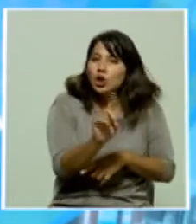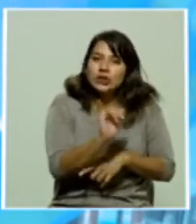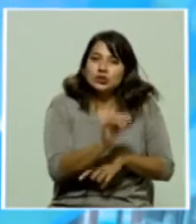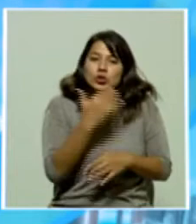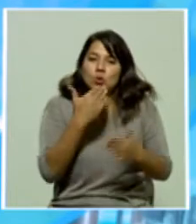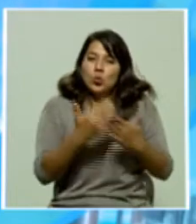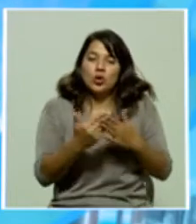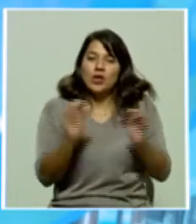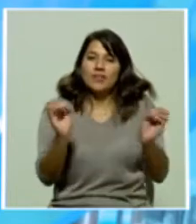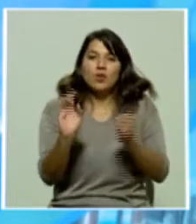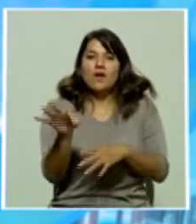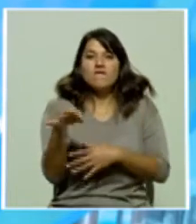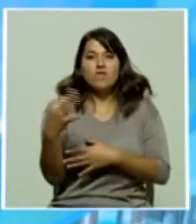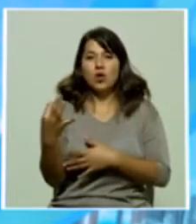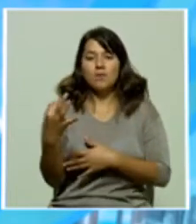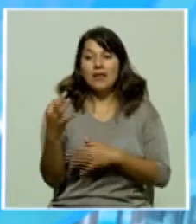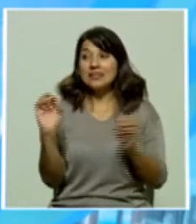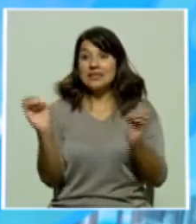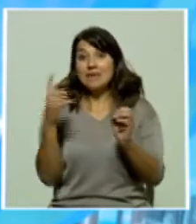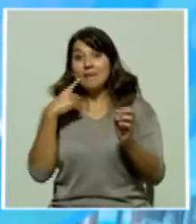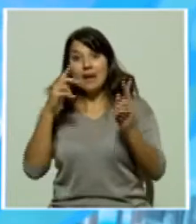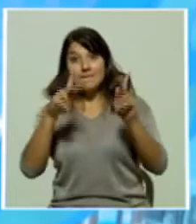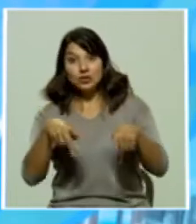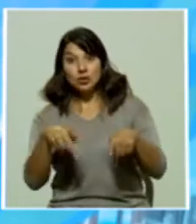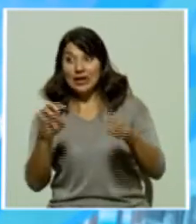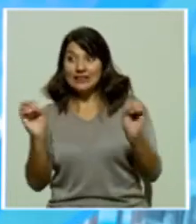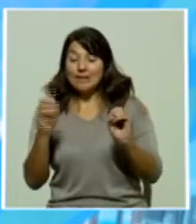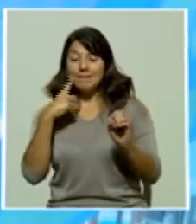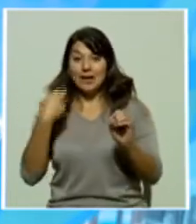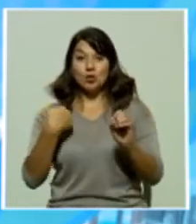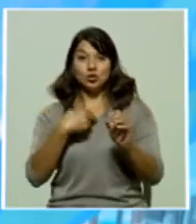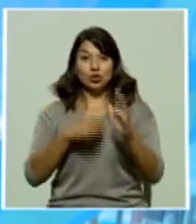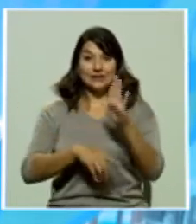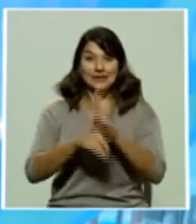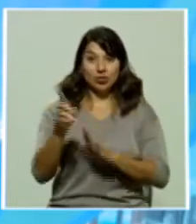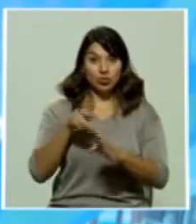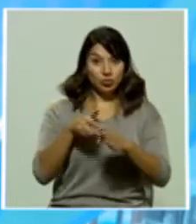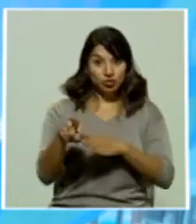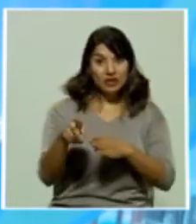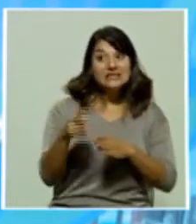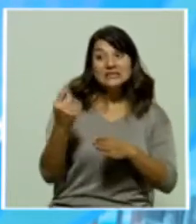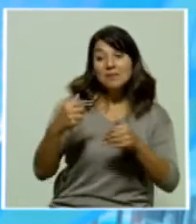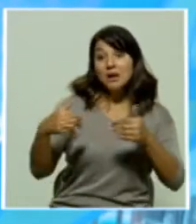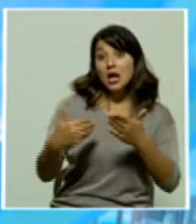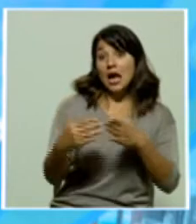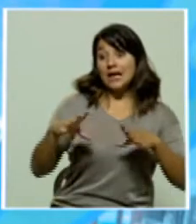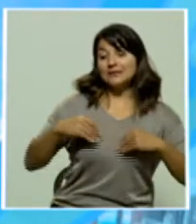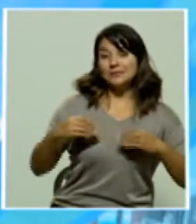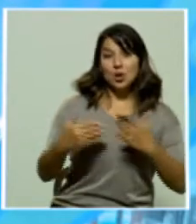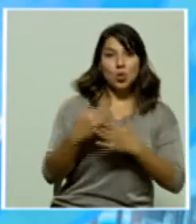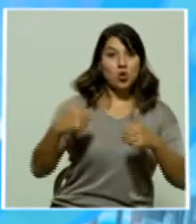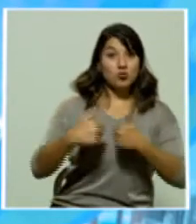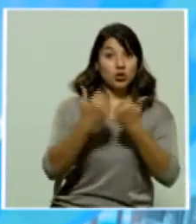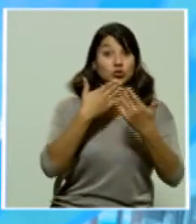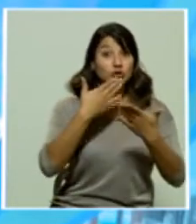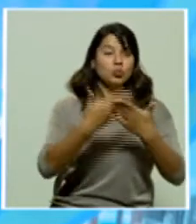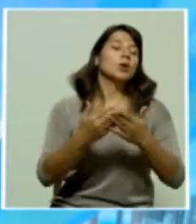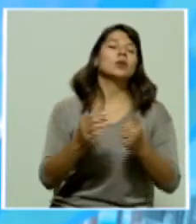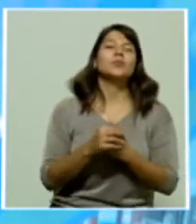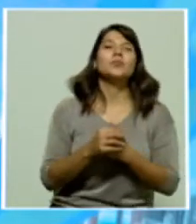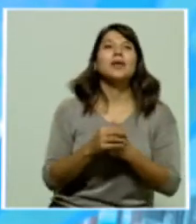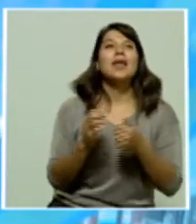forma no es bueno para el público y no es bueno para el crecimiento. Después de todo este proceso